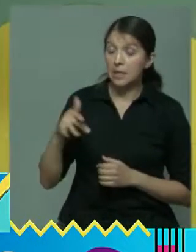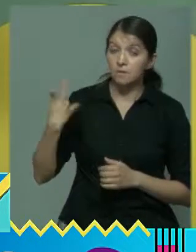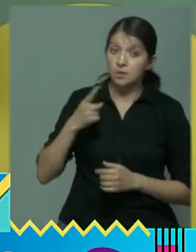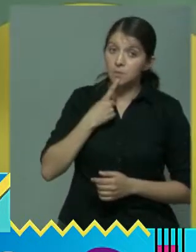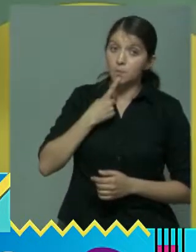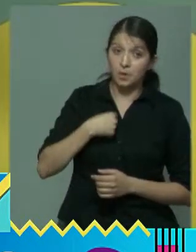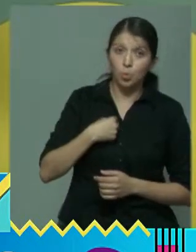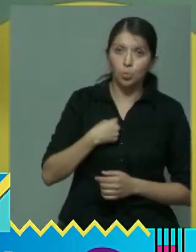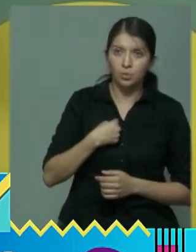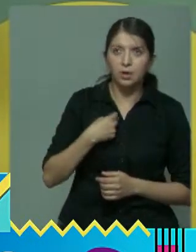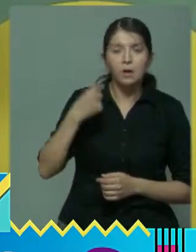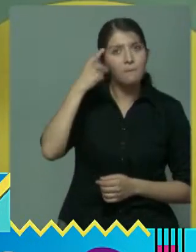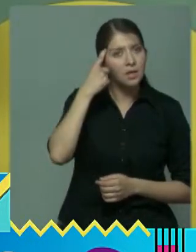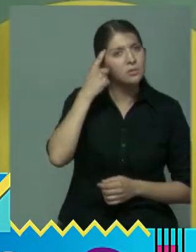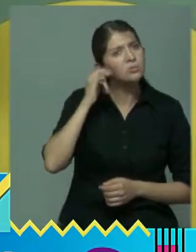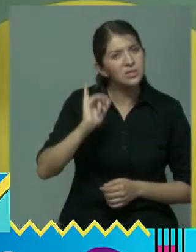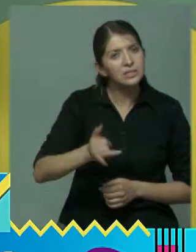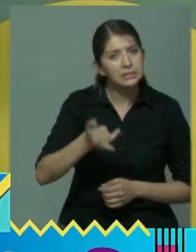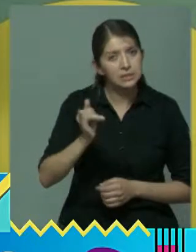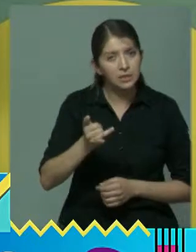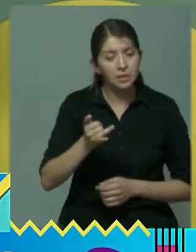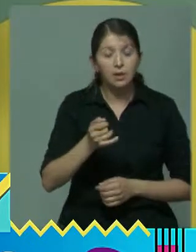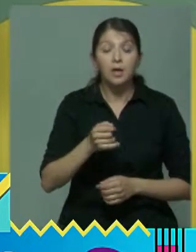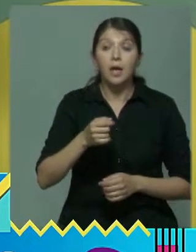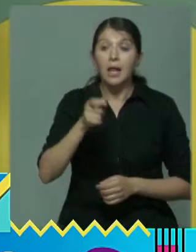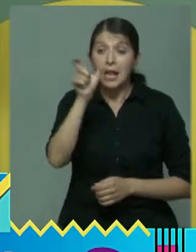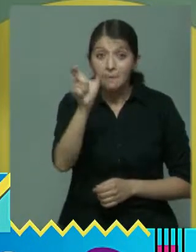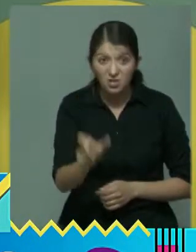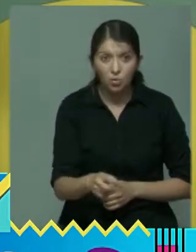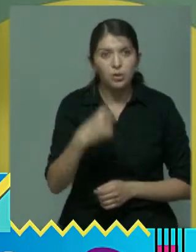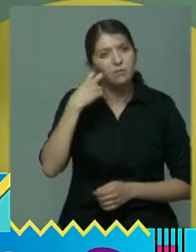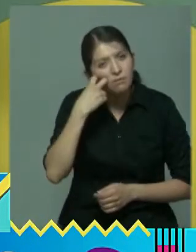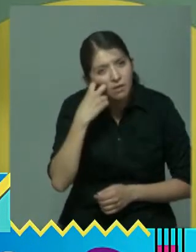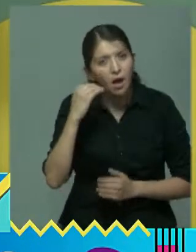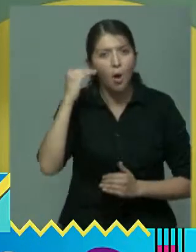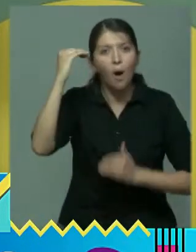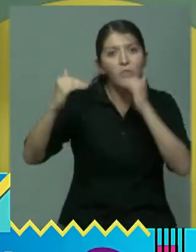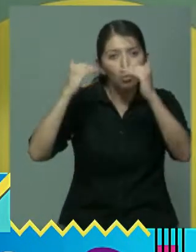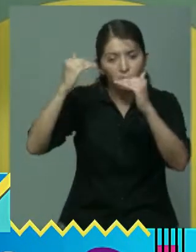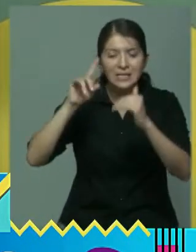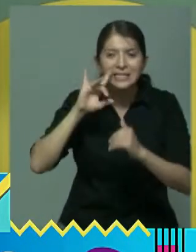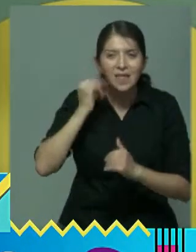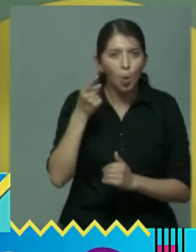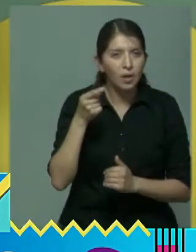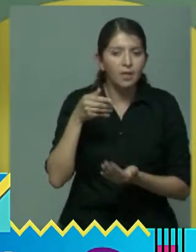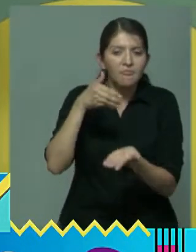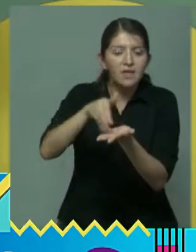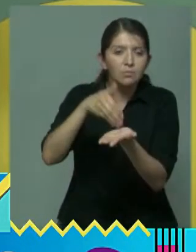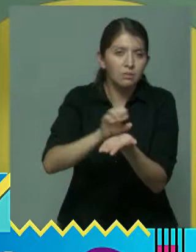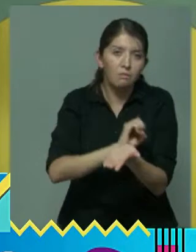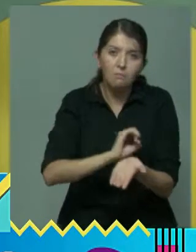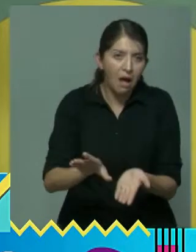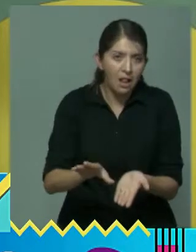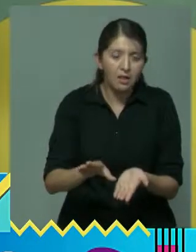cuando empezamos a ser conscientes de lo mal que nos hacen encorsetarnos en un estereotipo, porque en definitiva nadie los cumple a